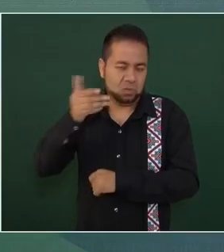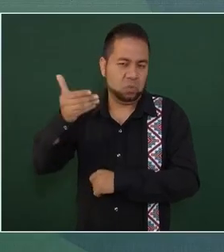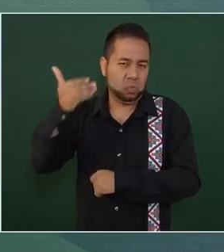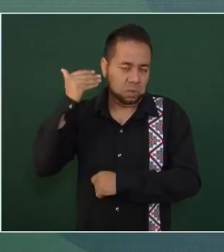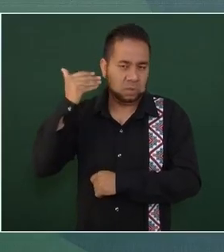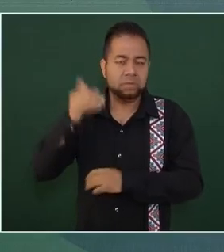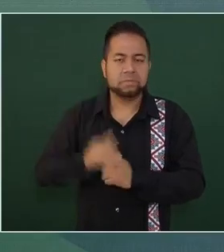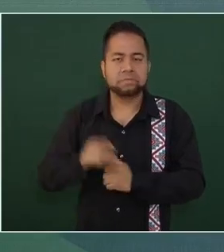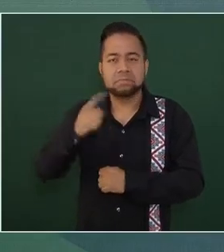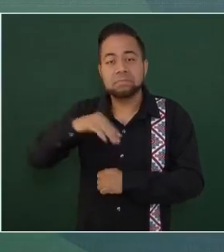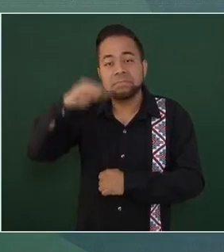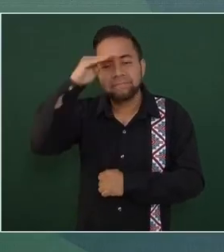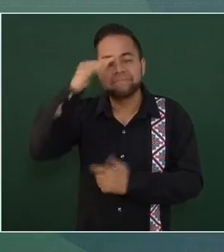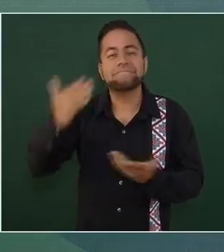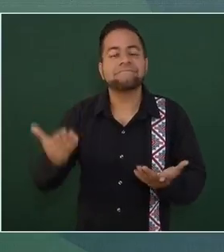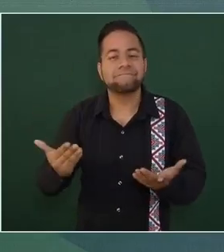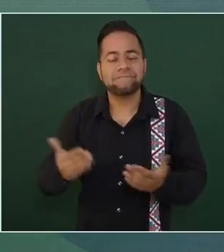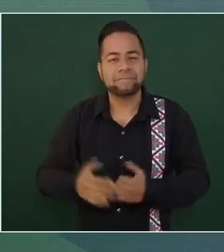imagínense